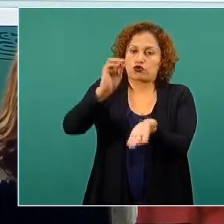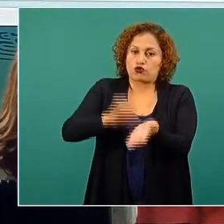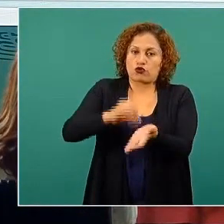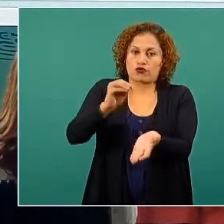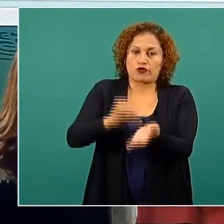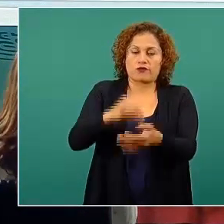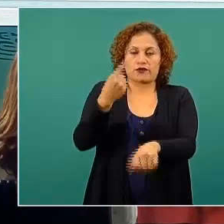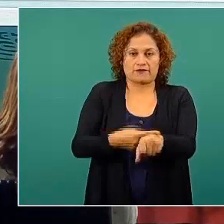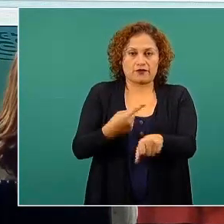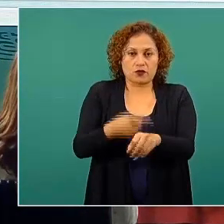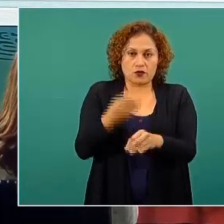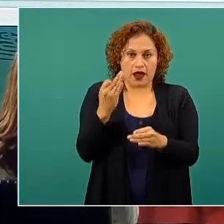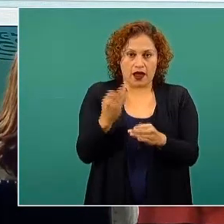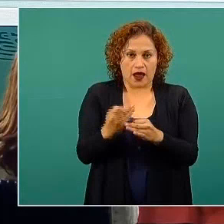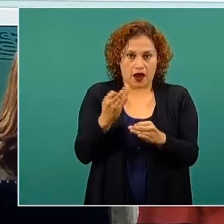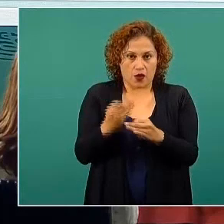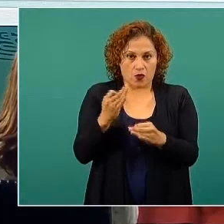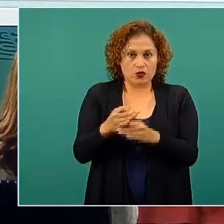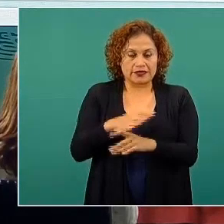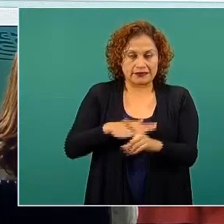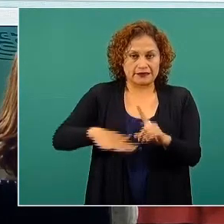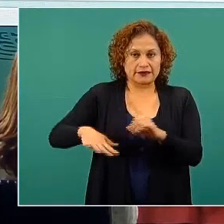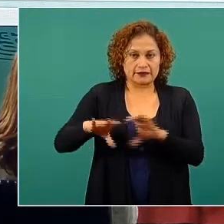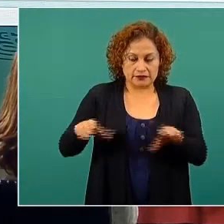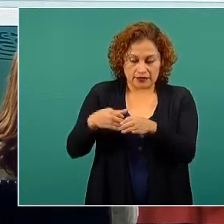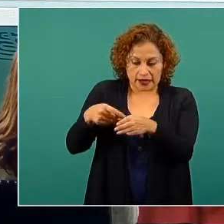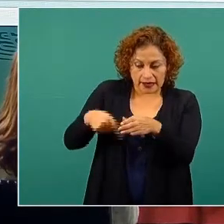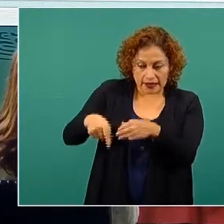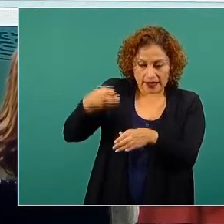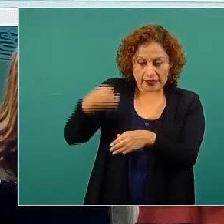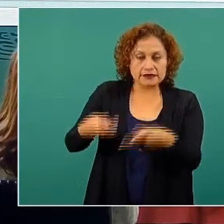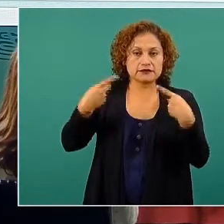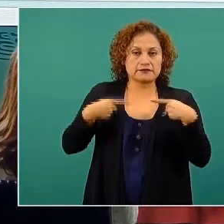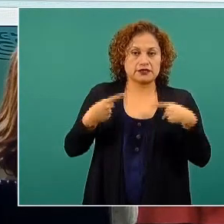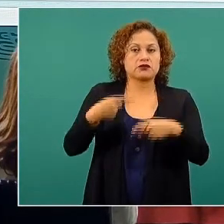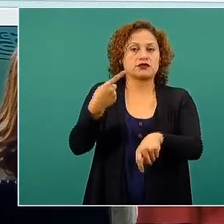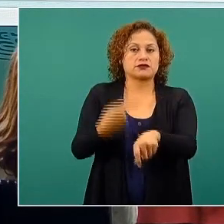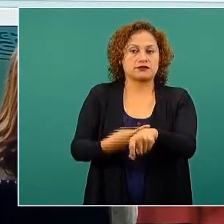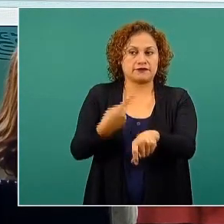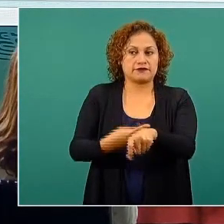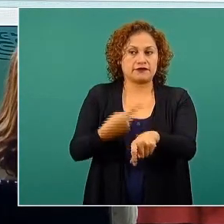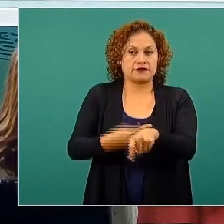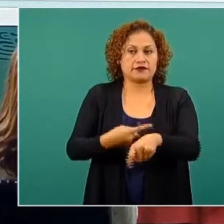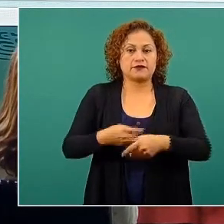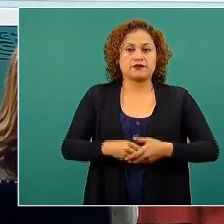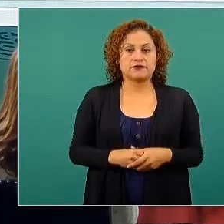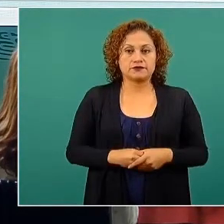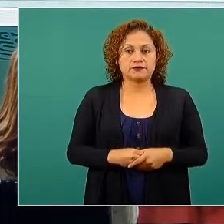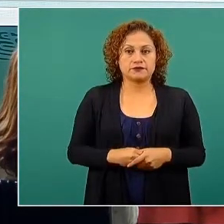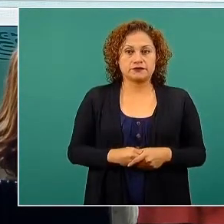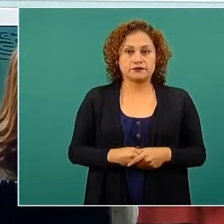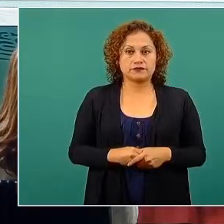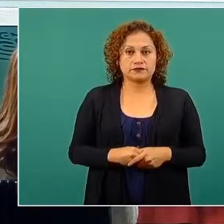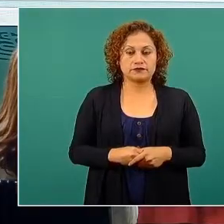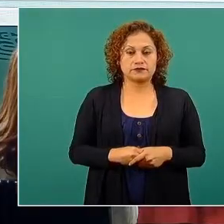momento tienen su infección activa, de acuerdo a los análisis de la Dirección General de